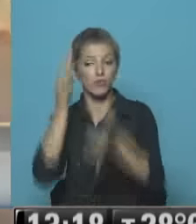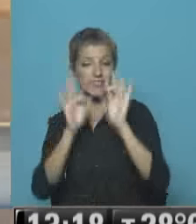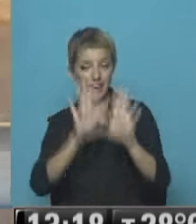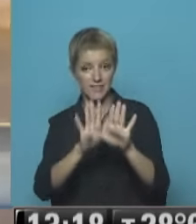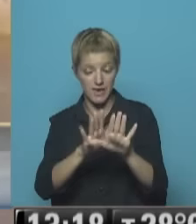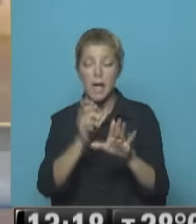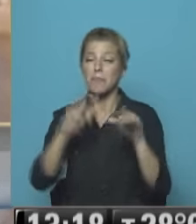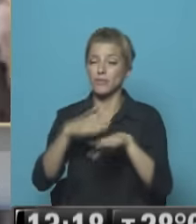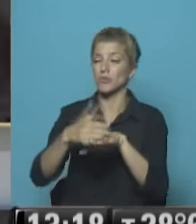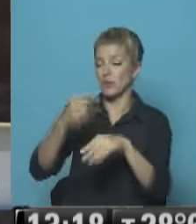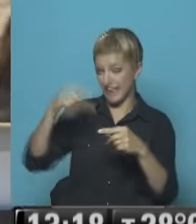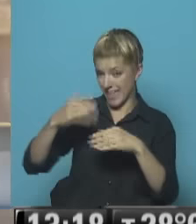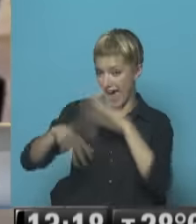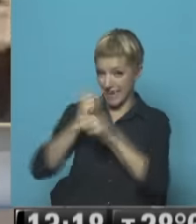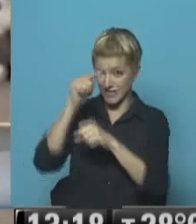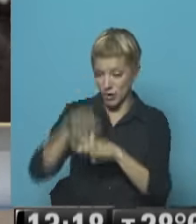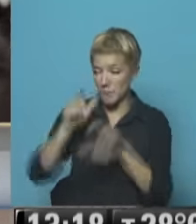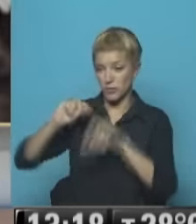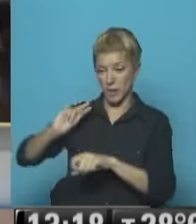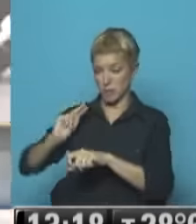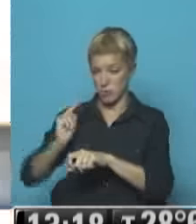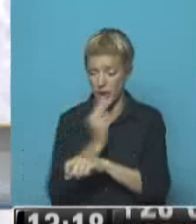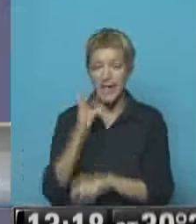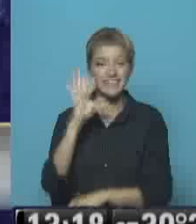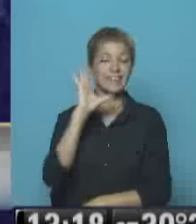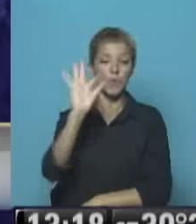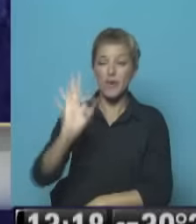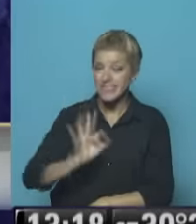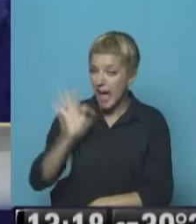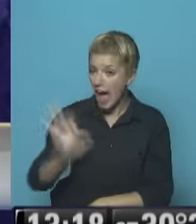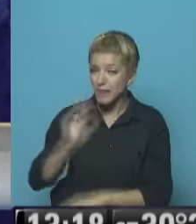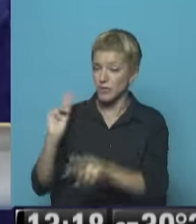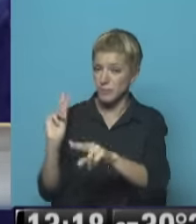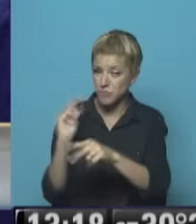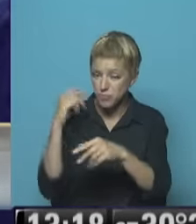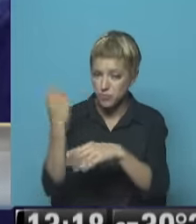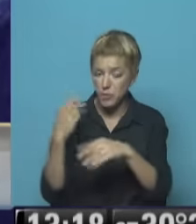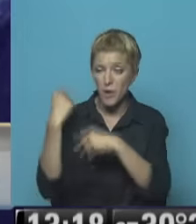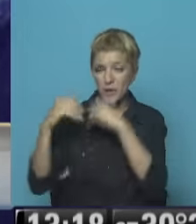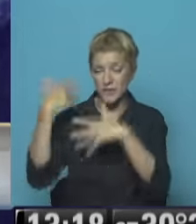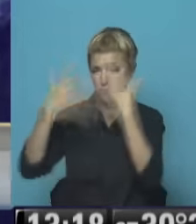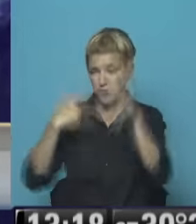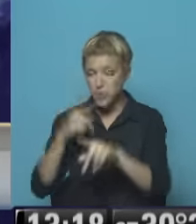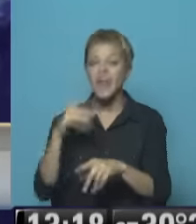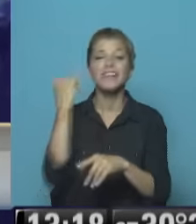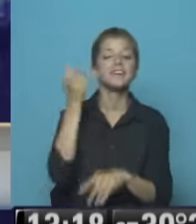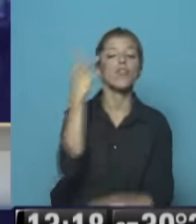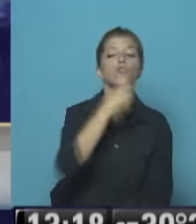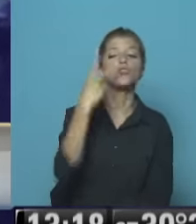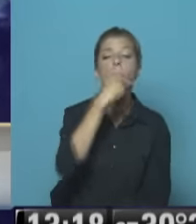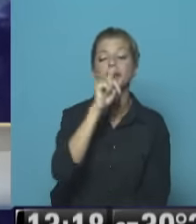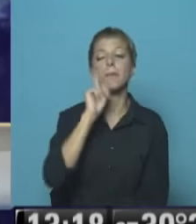crímenes cometidos durante el conflicto que lleva 50 años y ha dejado más de 220.000 muertos y 7 millones